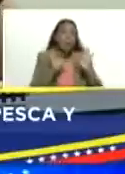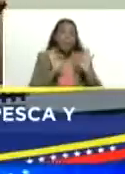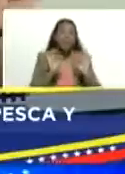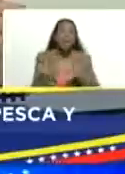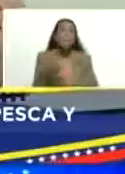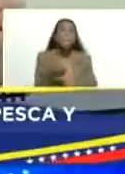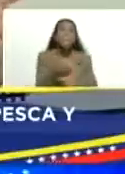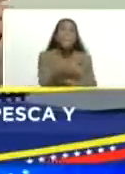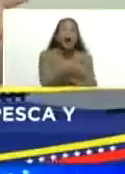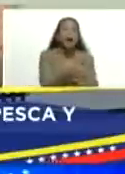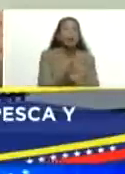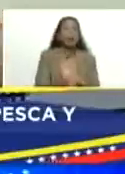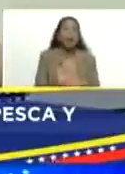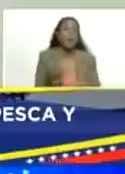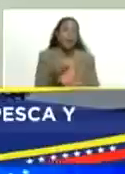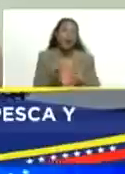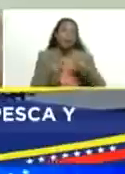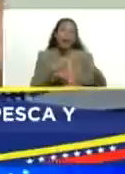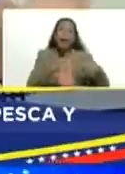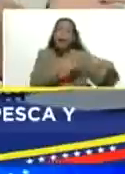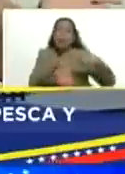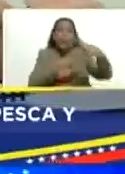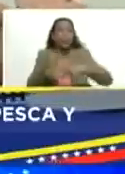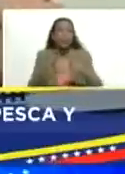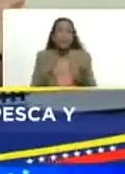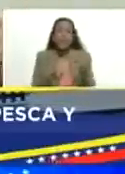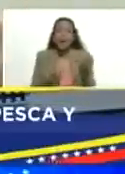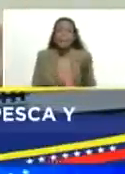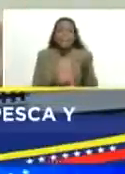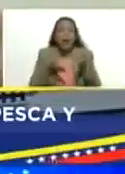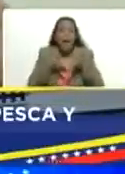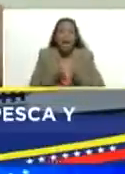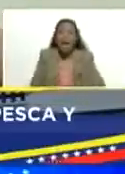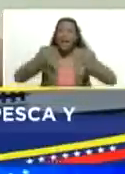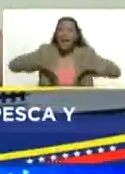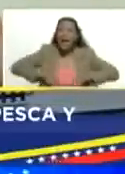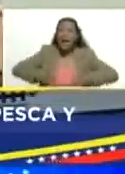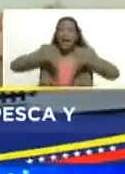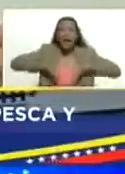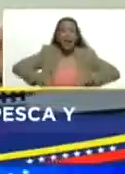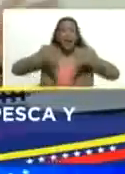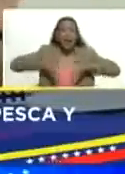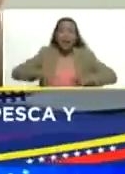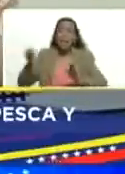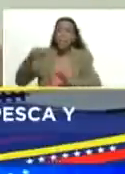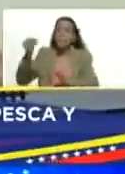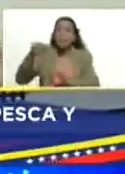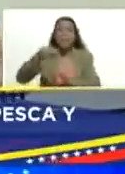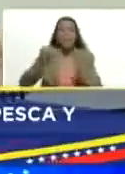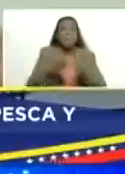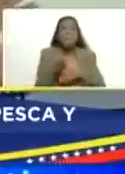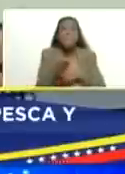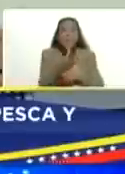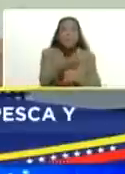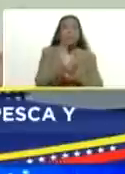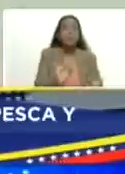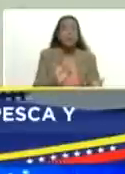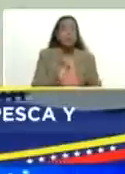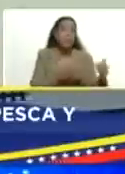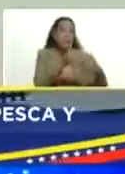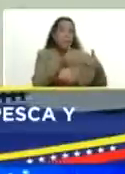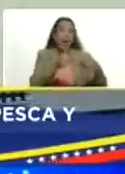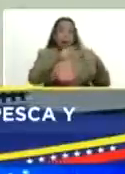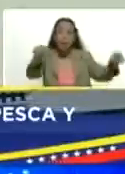especiales para el cultivo de los peces. Eso ahorra enormemente los costos de la energía, eso permite un avance, y ya hay una experiencia